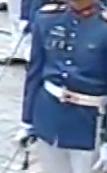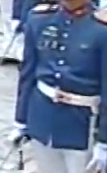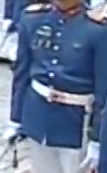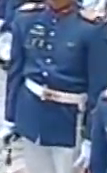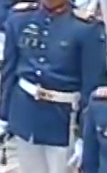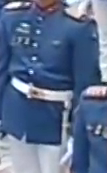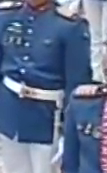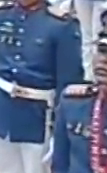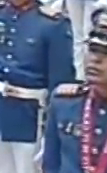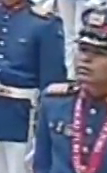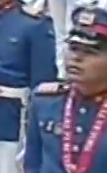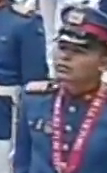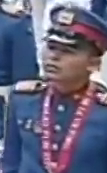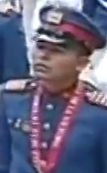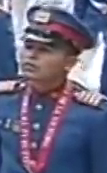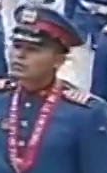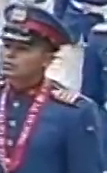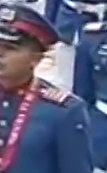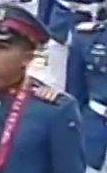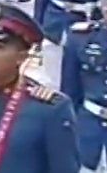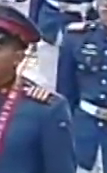¡Adiscre! ¡Chum!